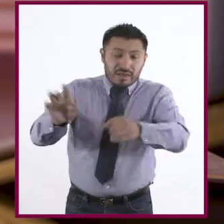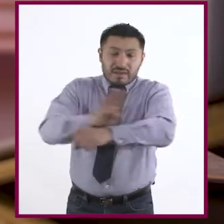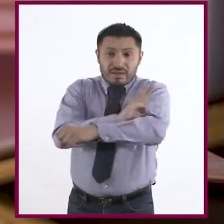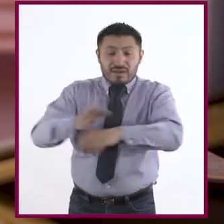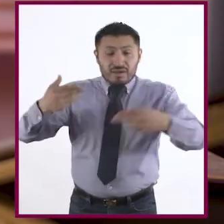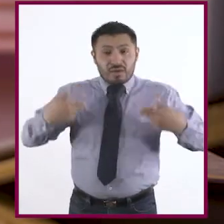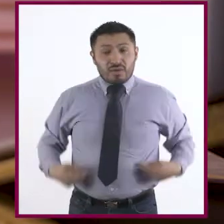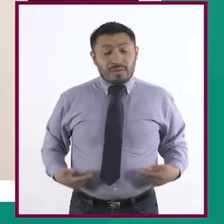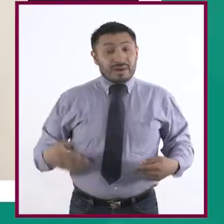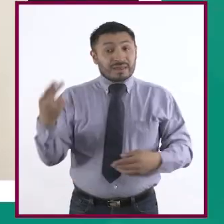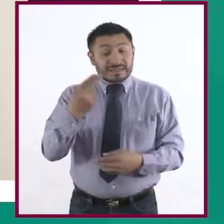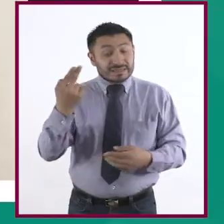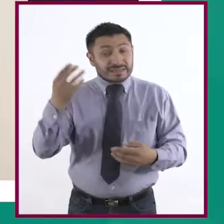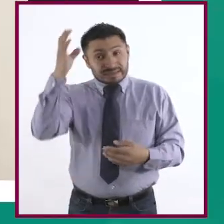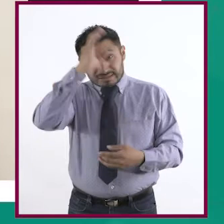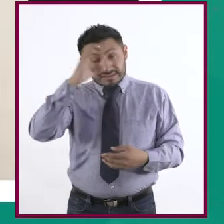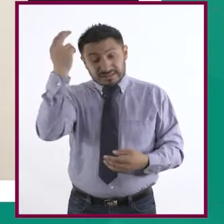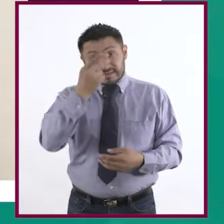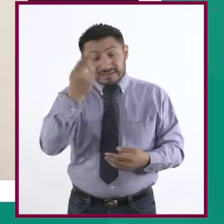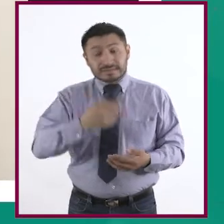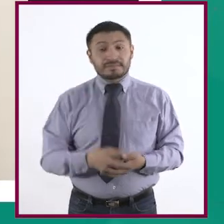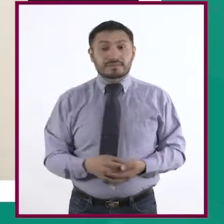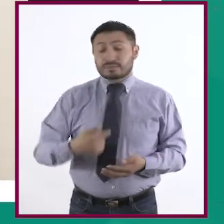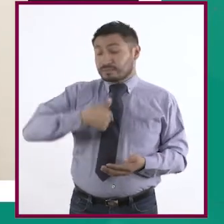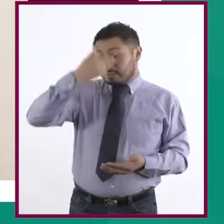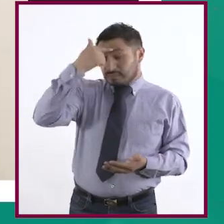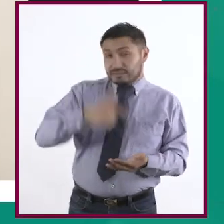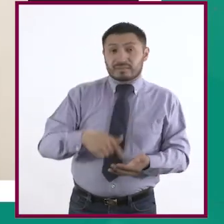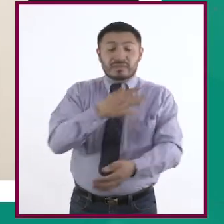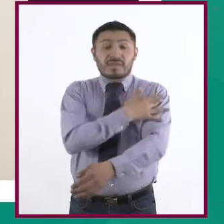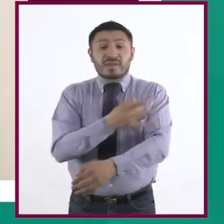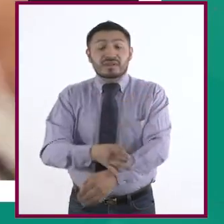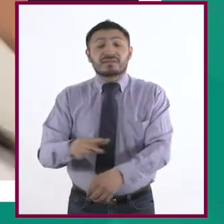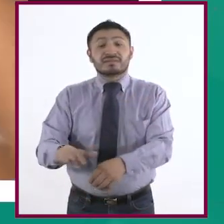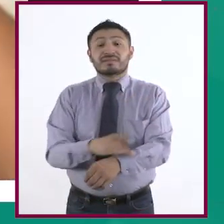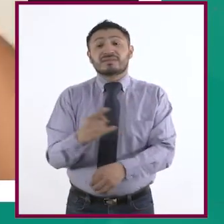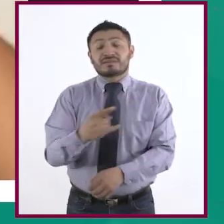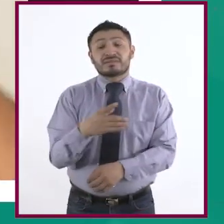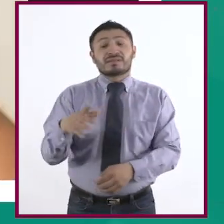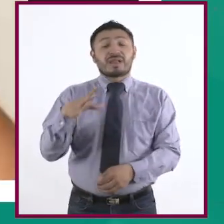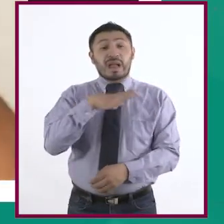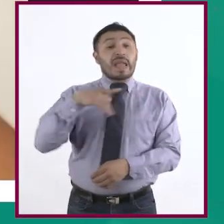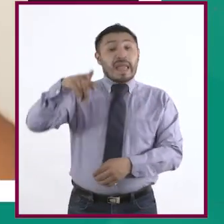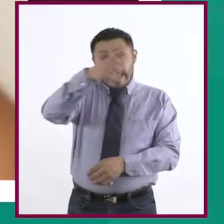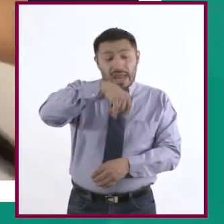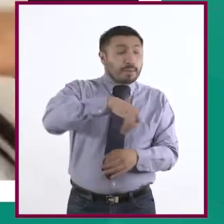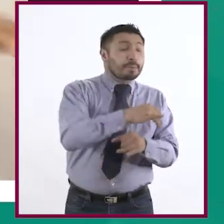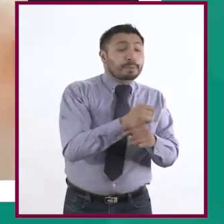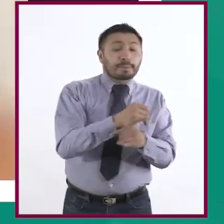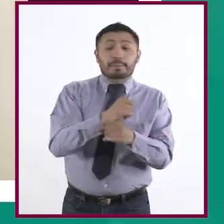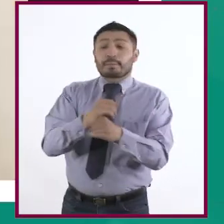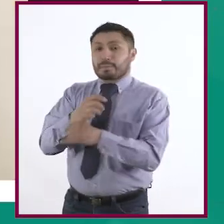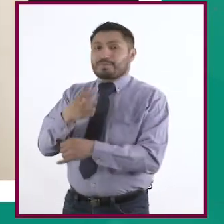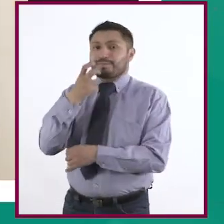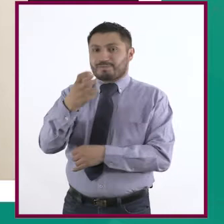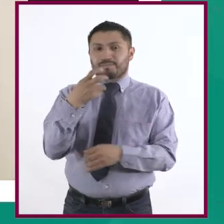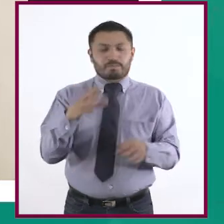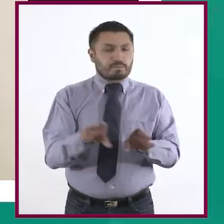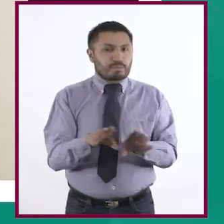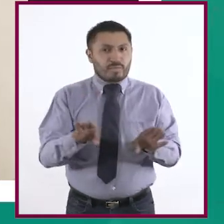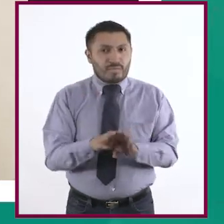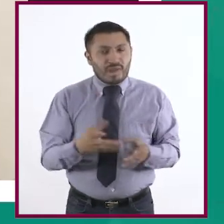científicos? Yo considero que la honestidad, ya que el estudio que ellos hacen,